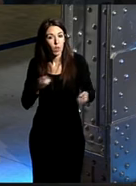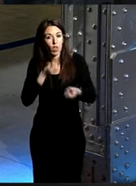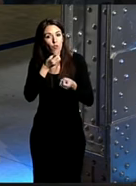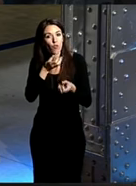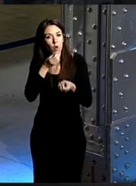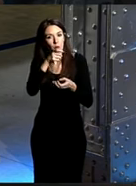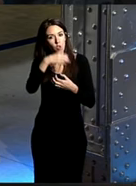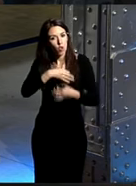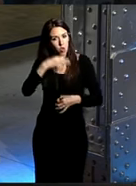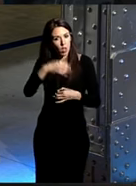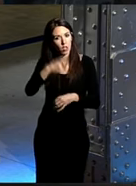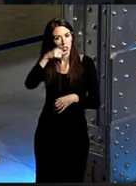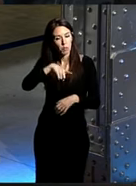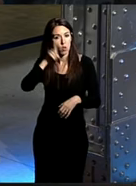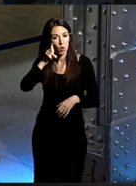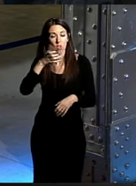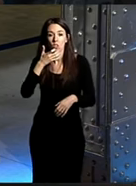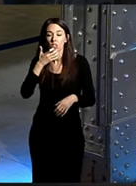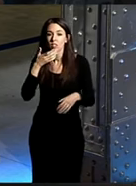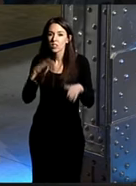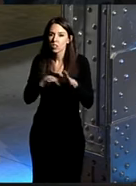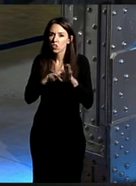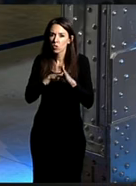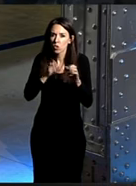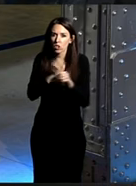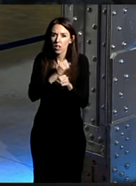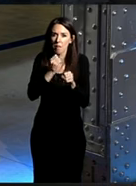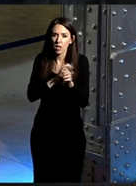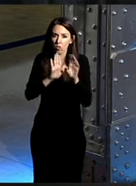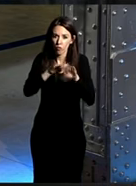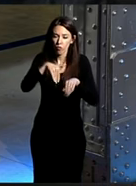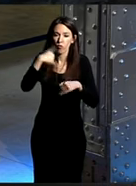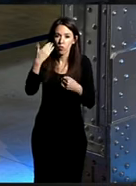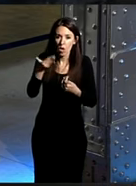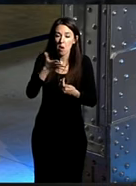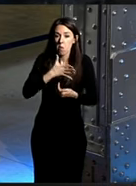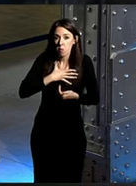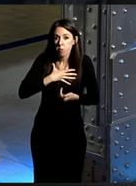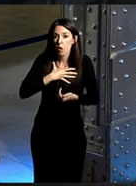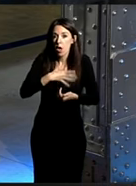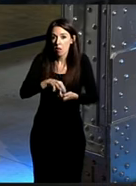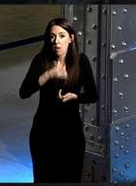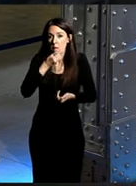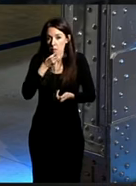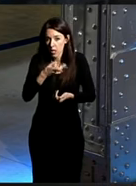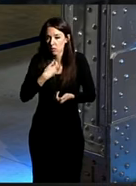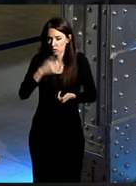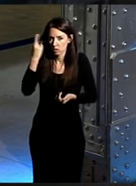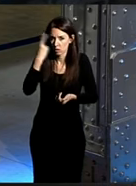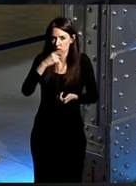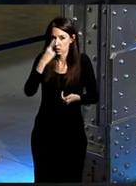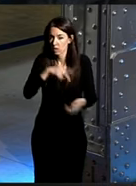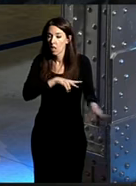de ciudadanos y en educación. Si seguimos trabajando fuera, nos puede ir bien, y yo soy muy consciente de